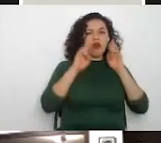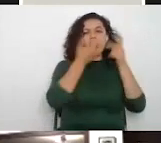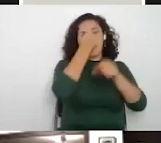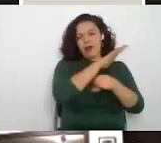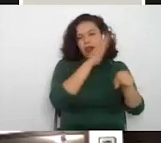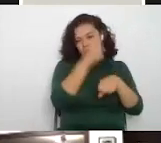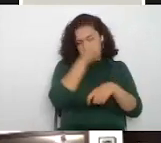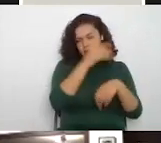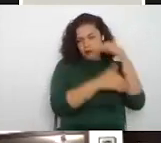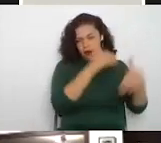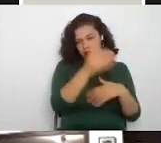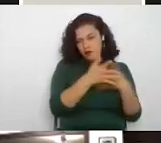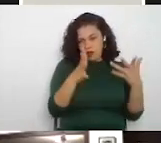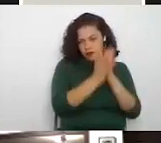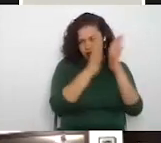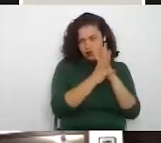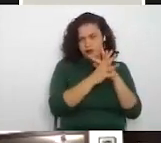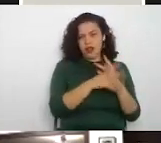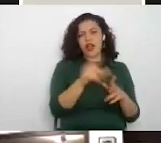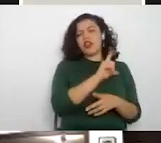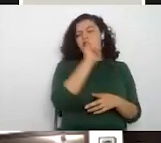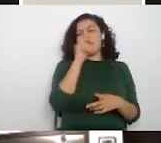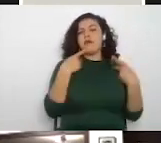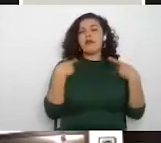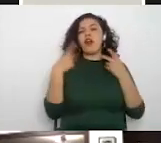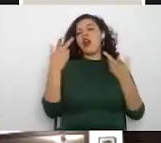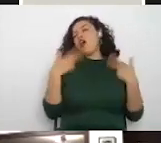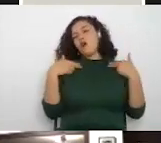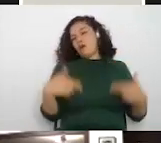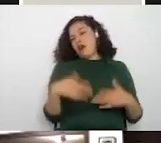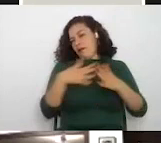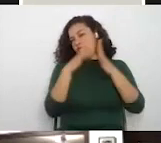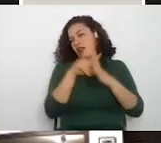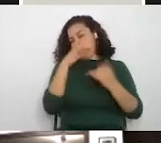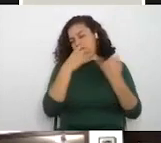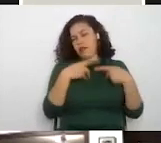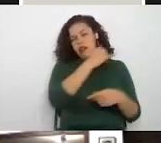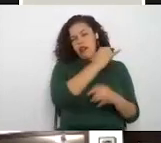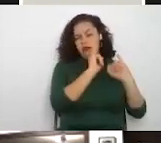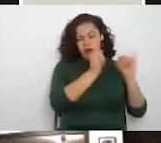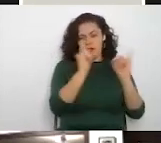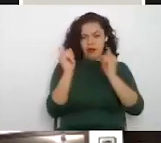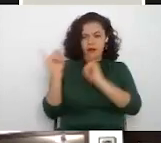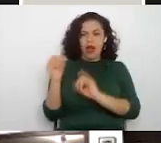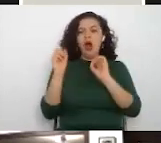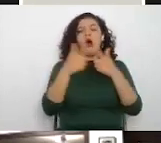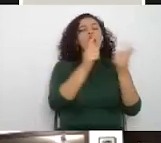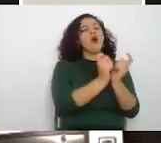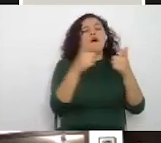intervienen en el procedimiento. Y el factor humano, ya sea como individuos, como lo mencioné hace rato, o como